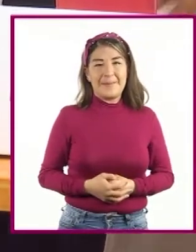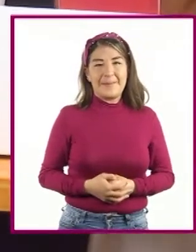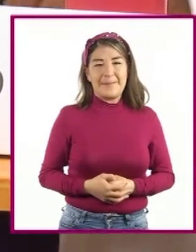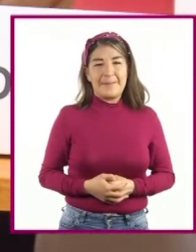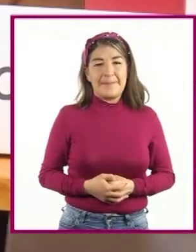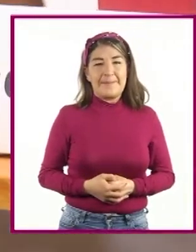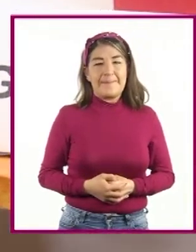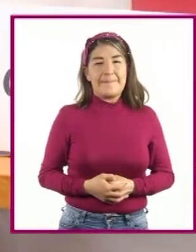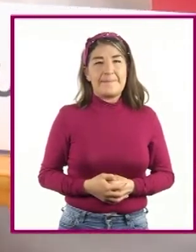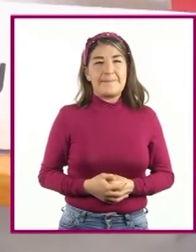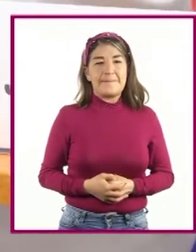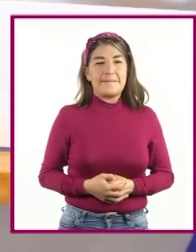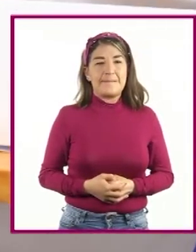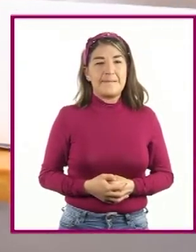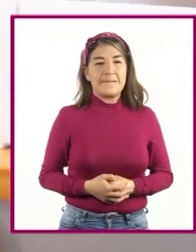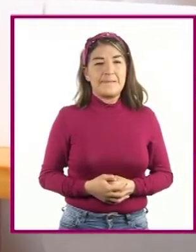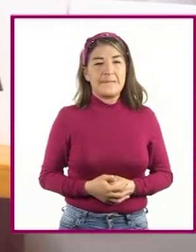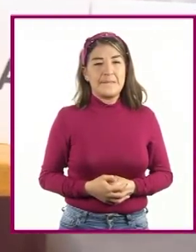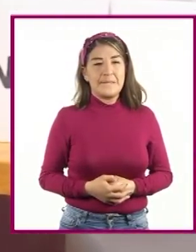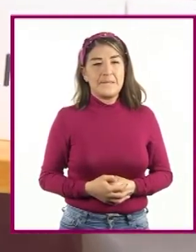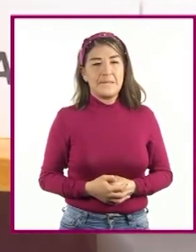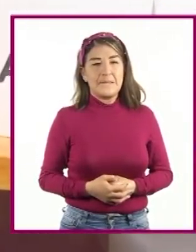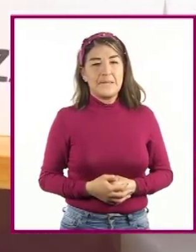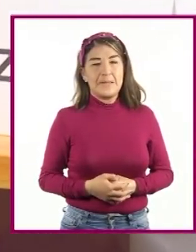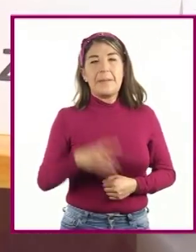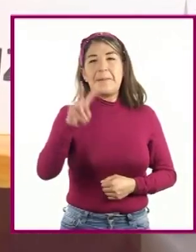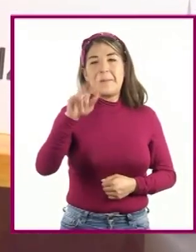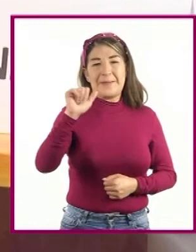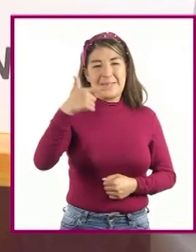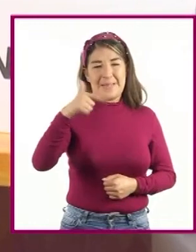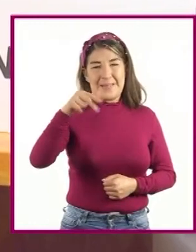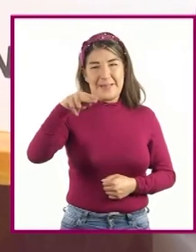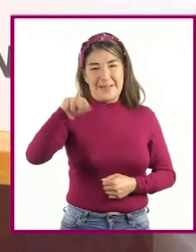anotaré. Fue el vinagre,